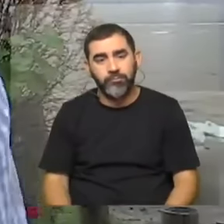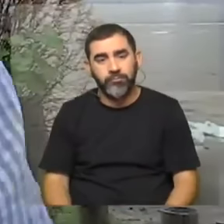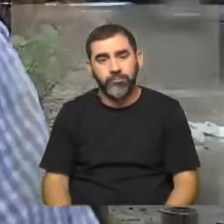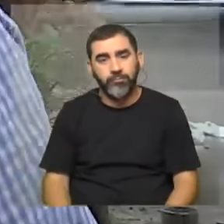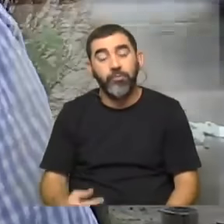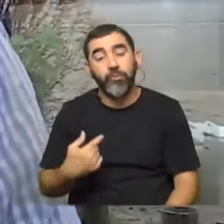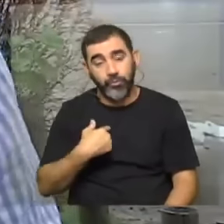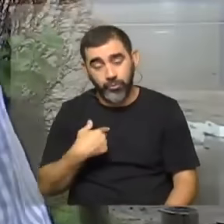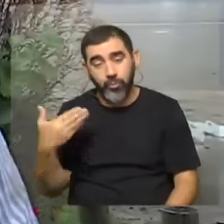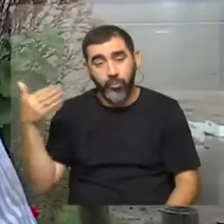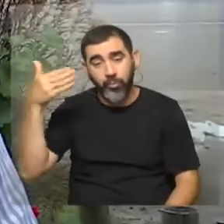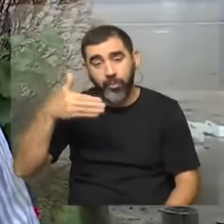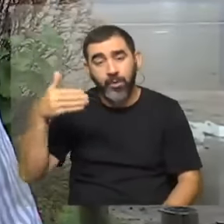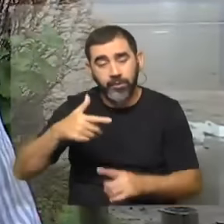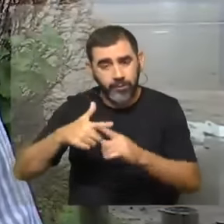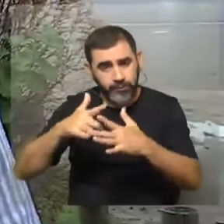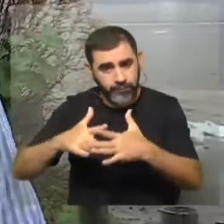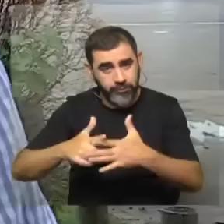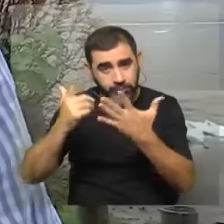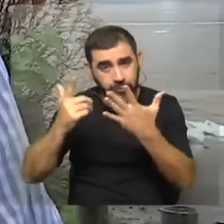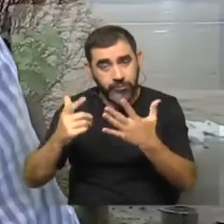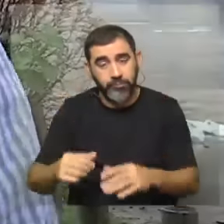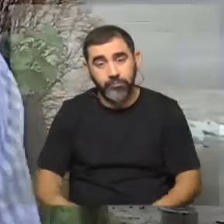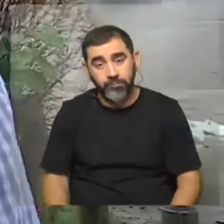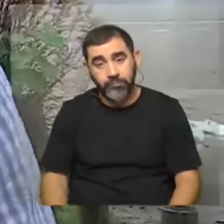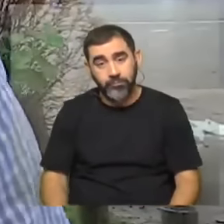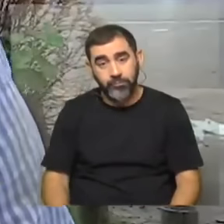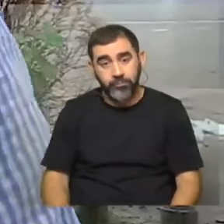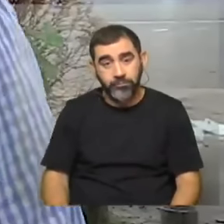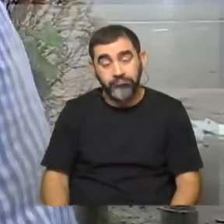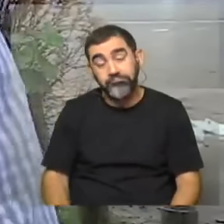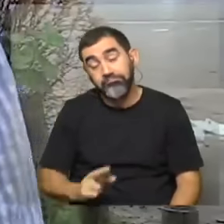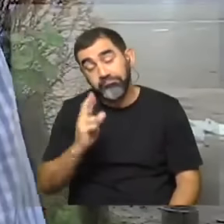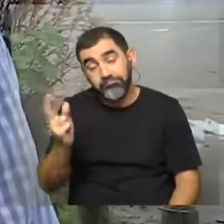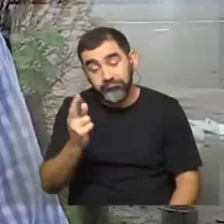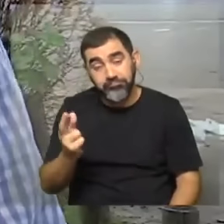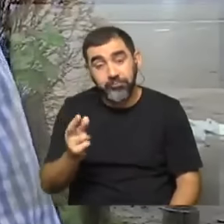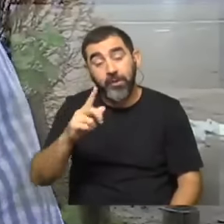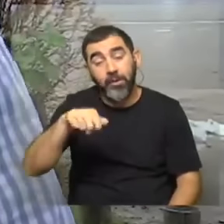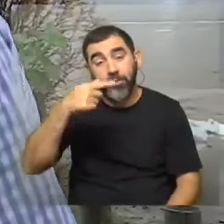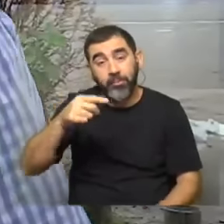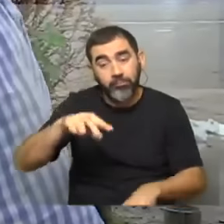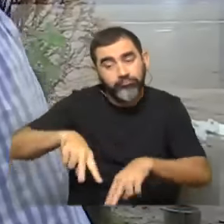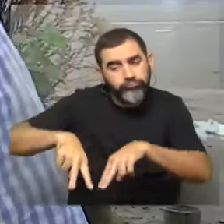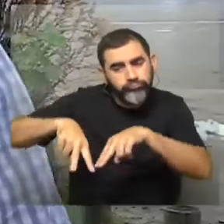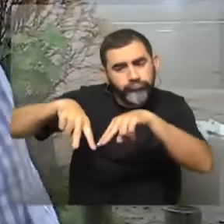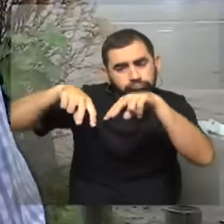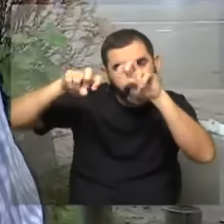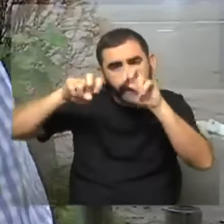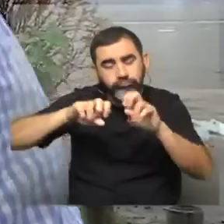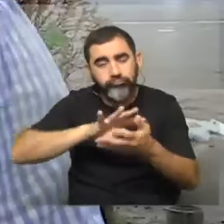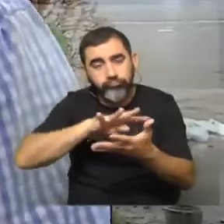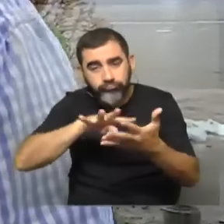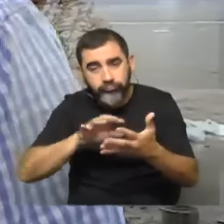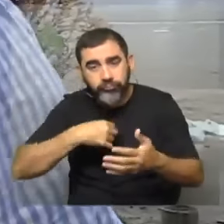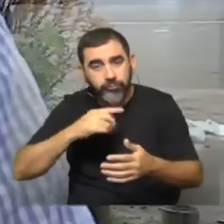participé del evento que se hizo porque me llamaba la atención a partir de eso me puse a indagar yo no no